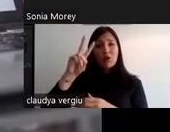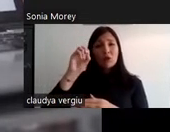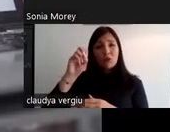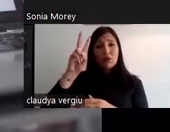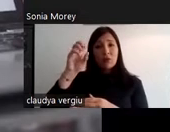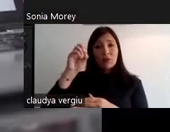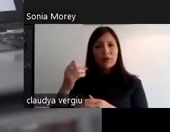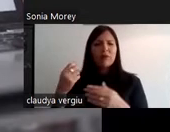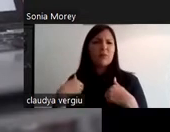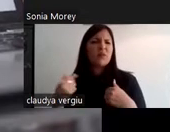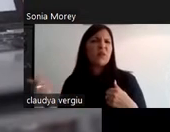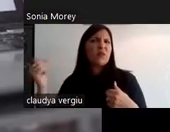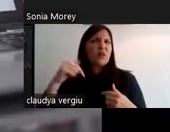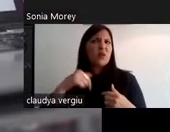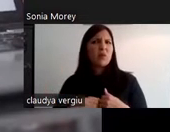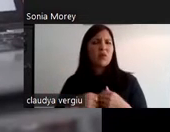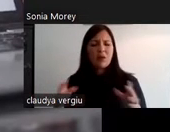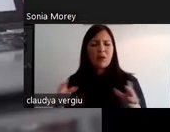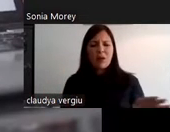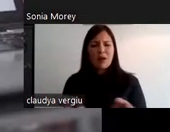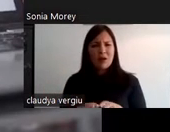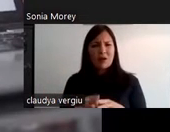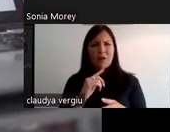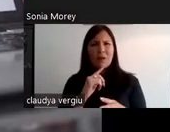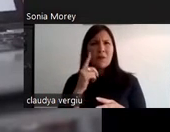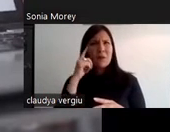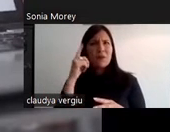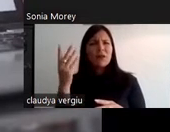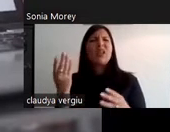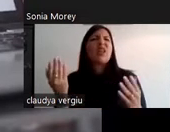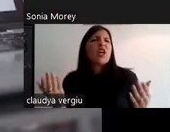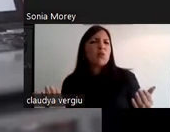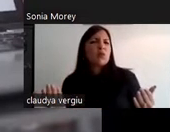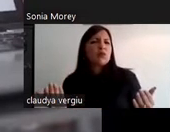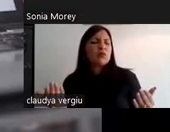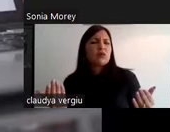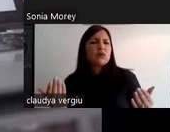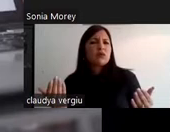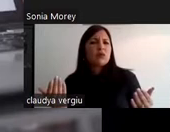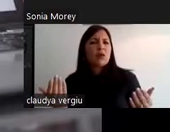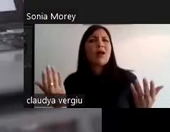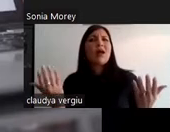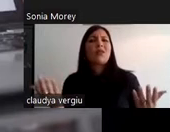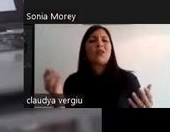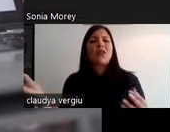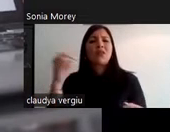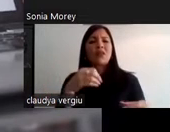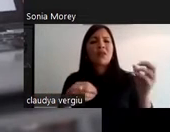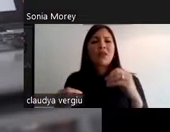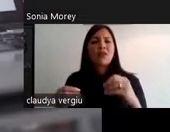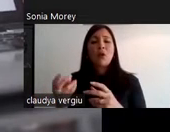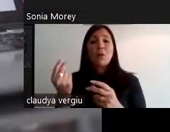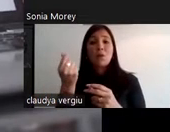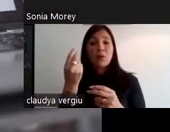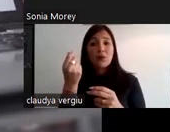decidimos tomar cartas en el asunto y ver qué es lo que está sucediendo y Qué posibilidades A dónde deben dirigir sus presupuestos